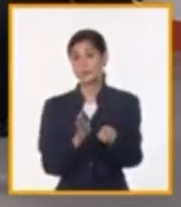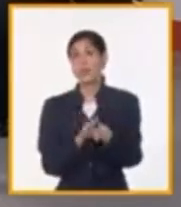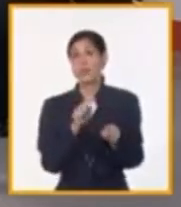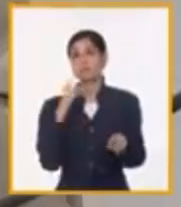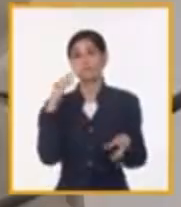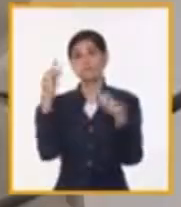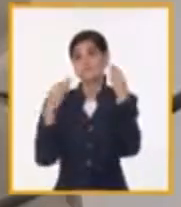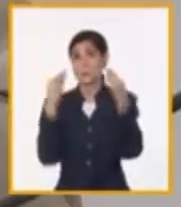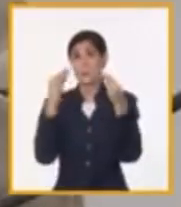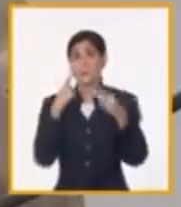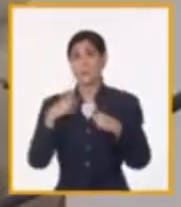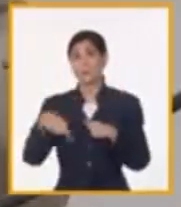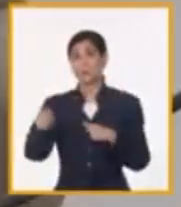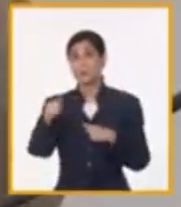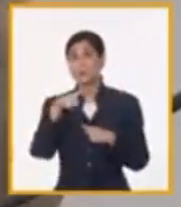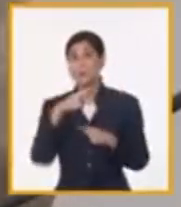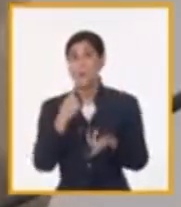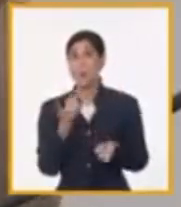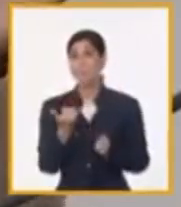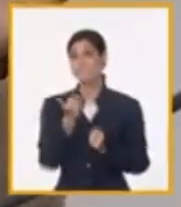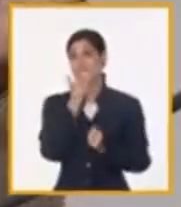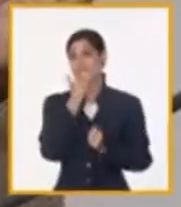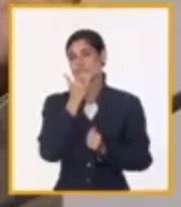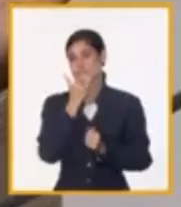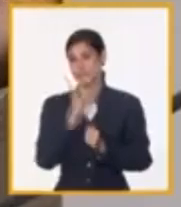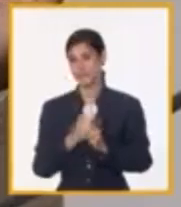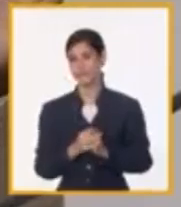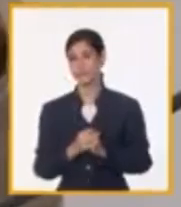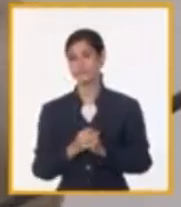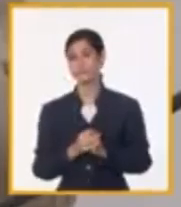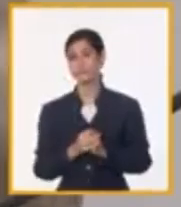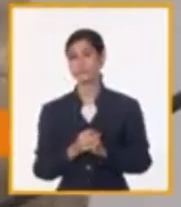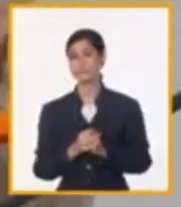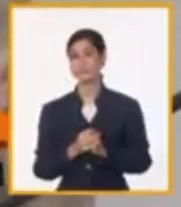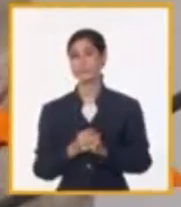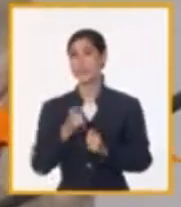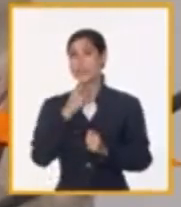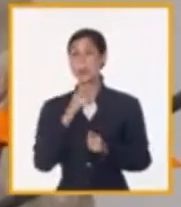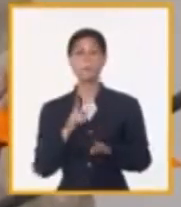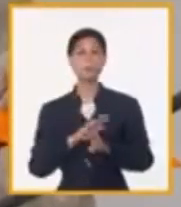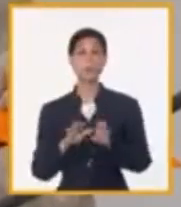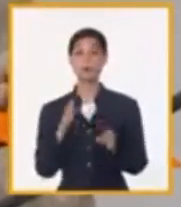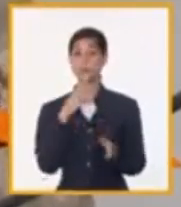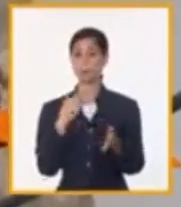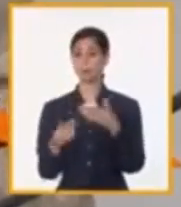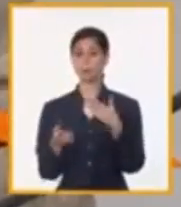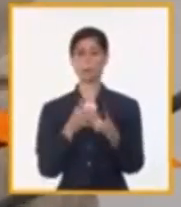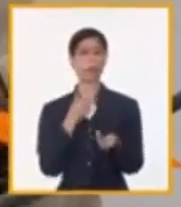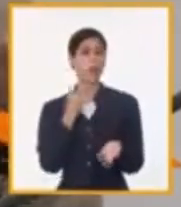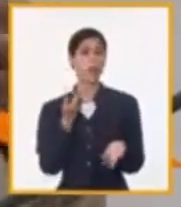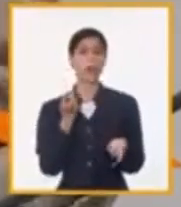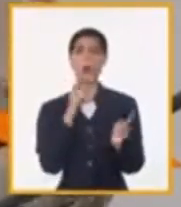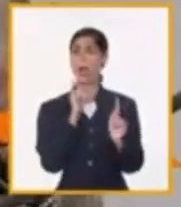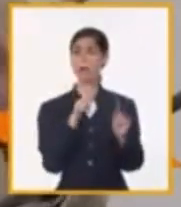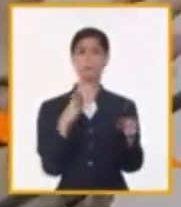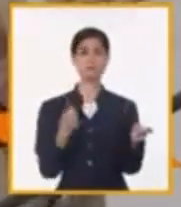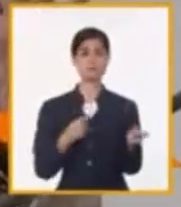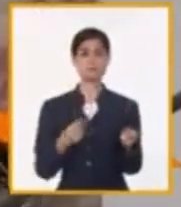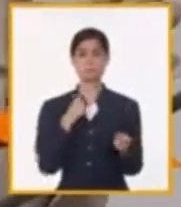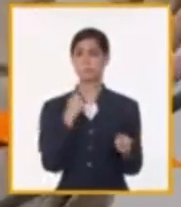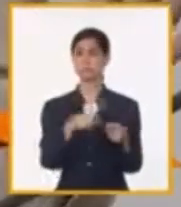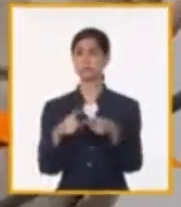preocupante cuando lo que pasa es que ya parece que puede pasar cualquier cosa y todo el mundo se queda